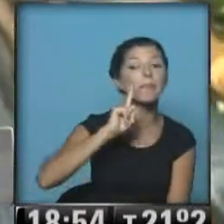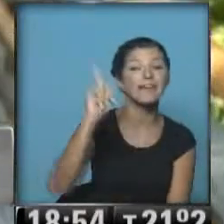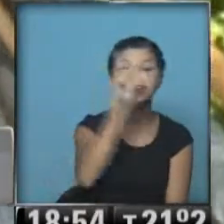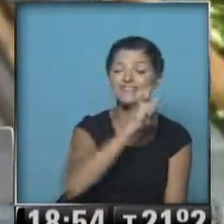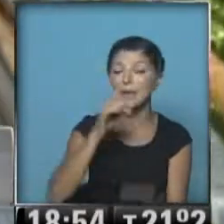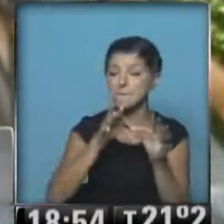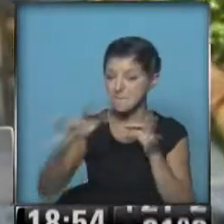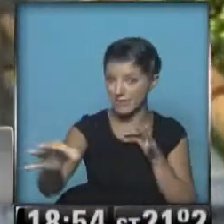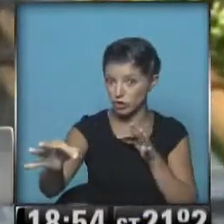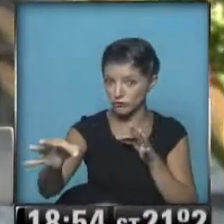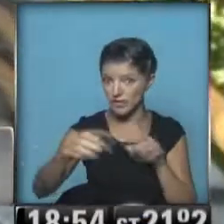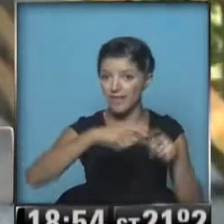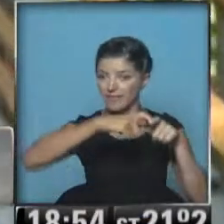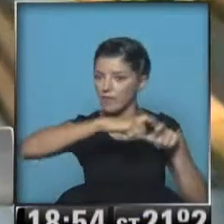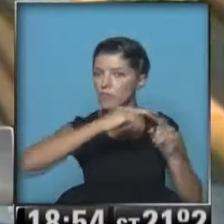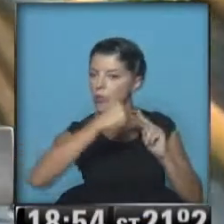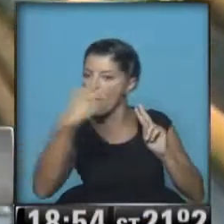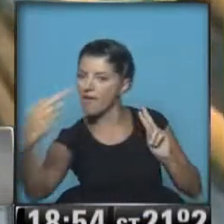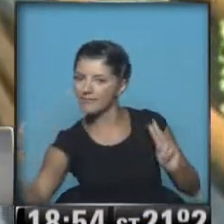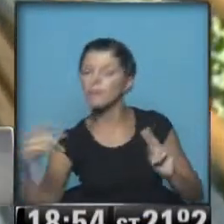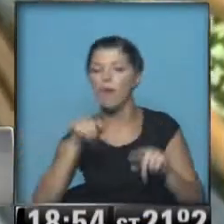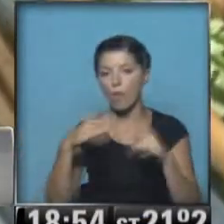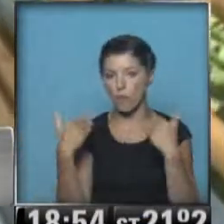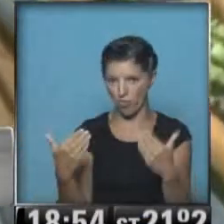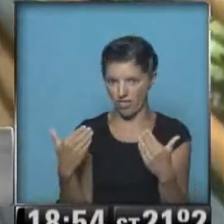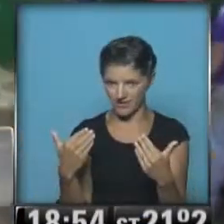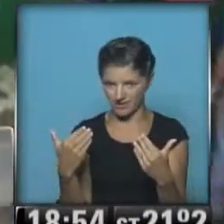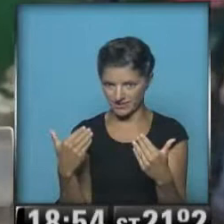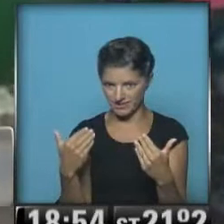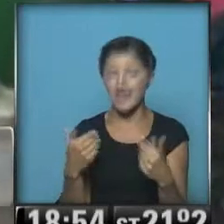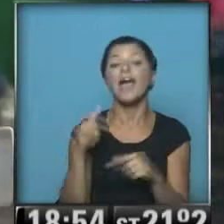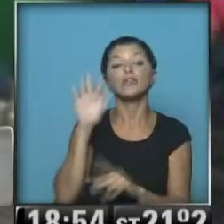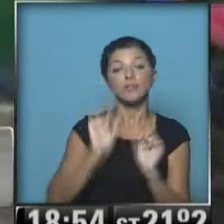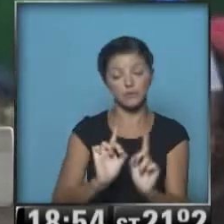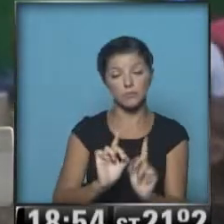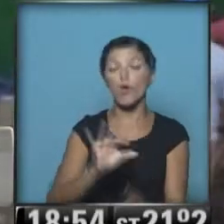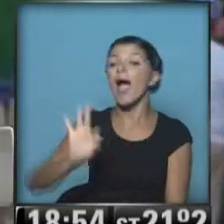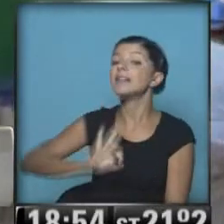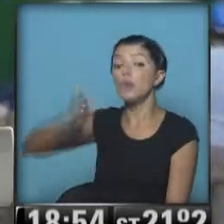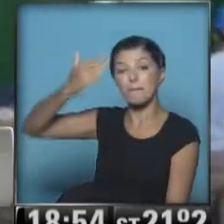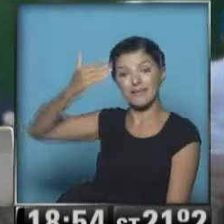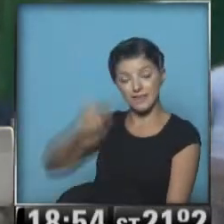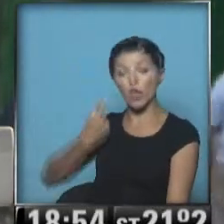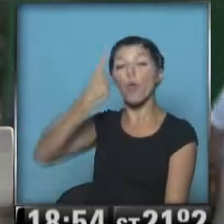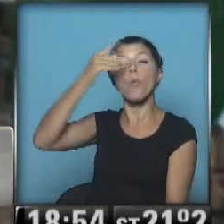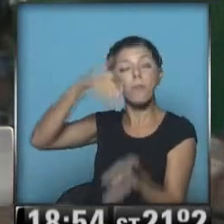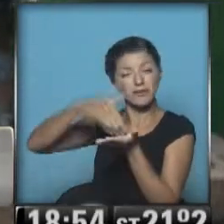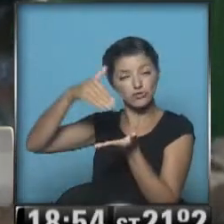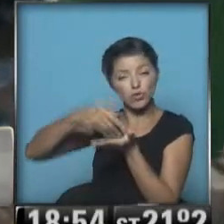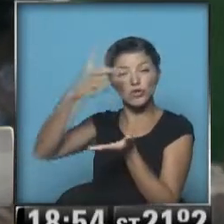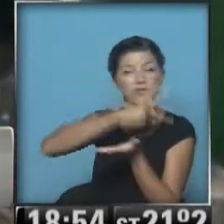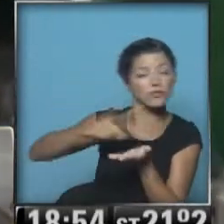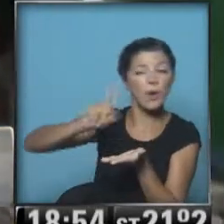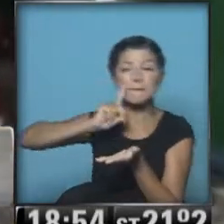pasarelas. Este es un proyecto que nos va a permitir duplicar. El año pasado hemos tenido 1.000.000, casi